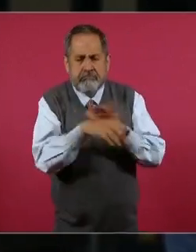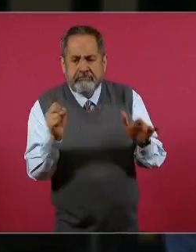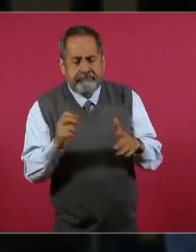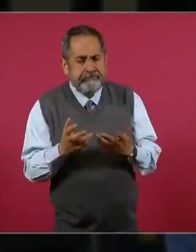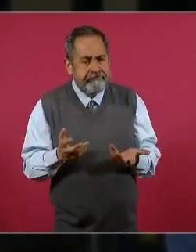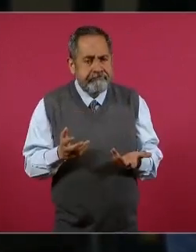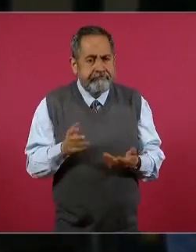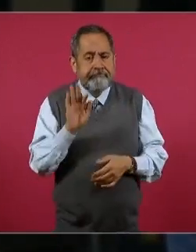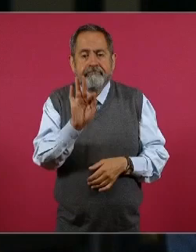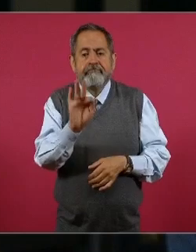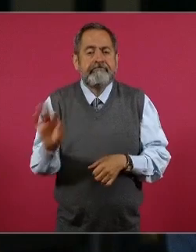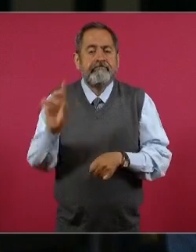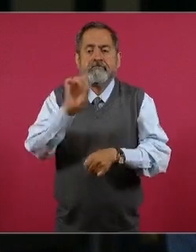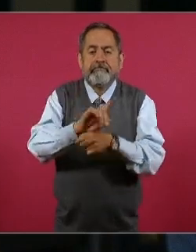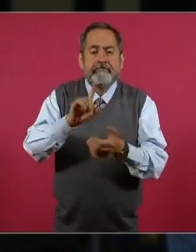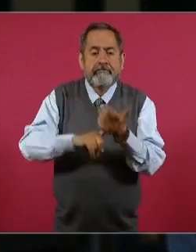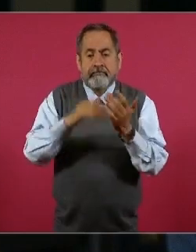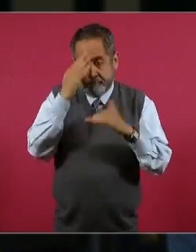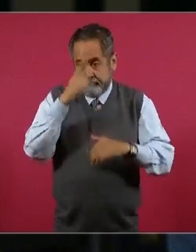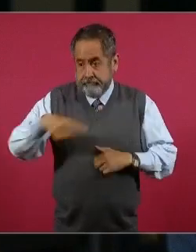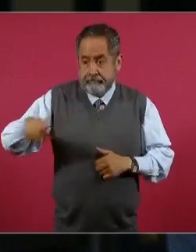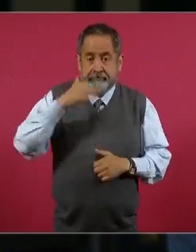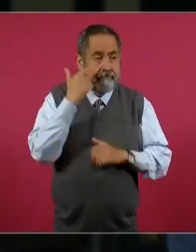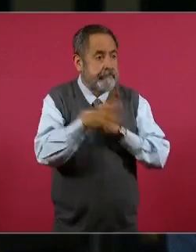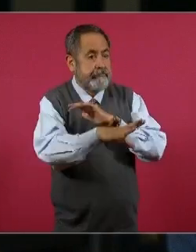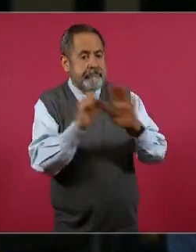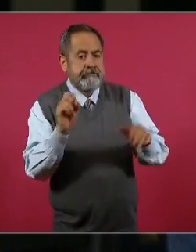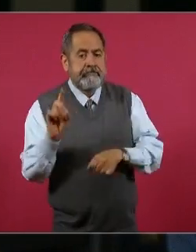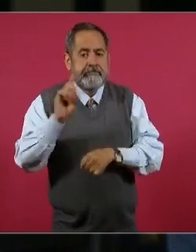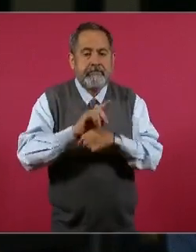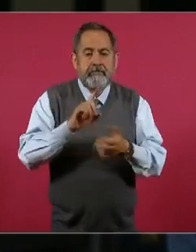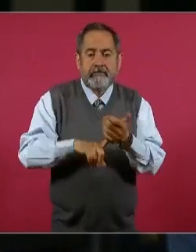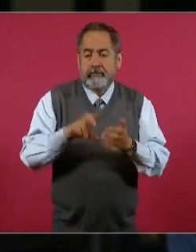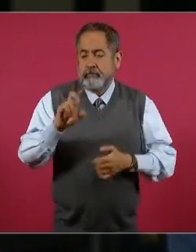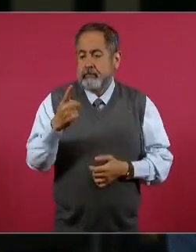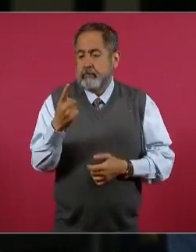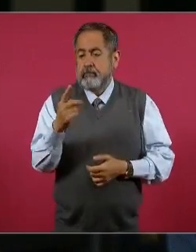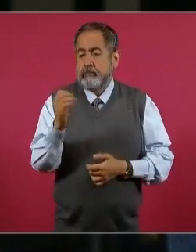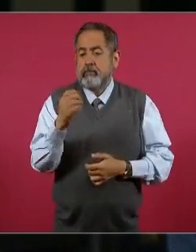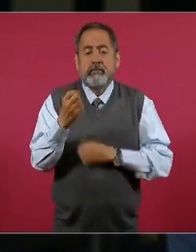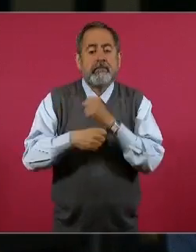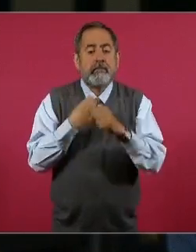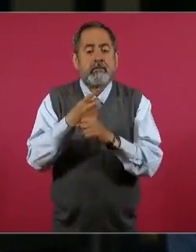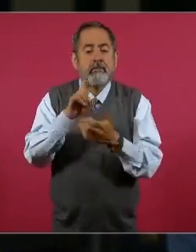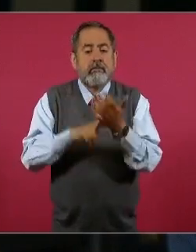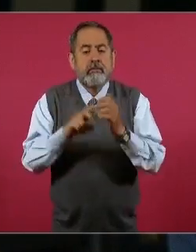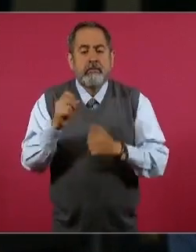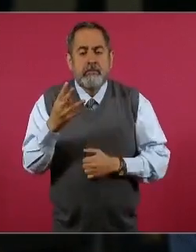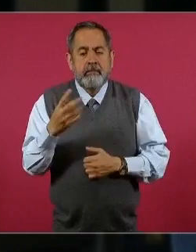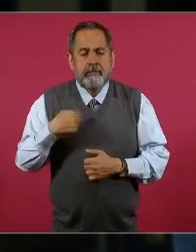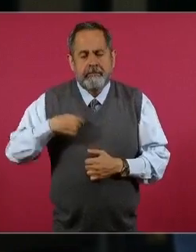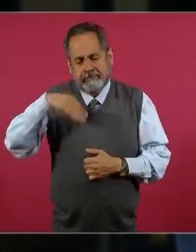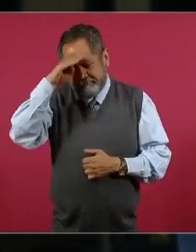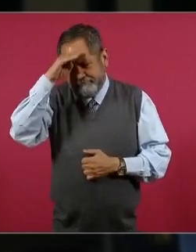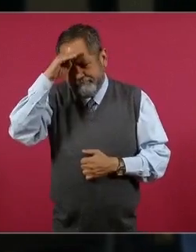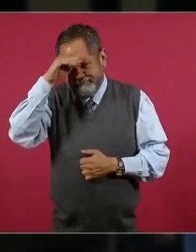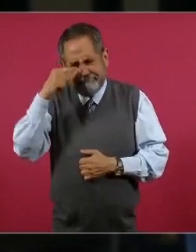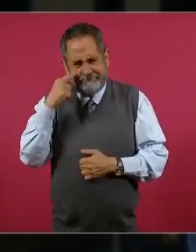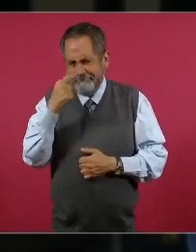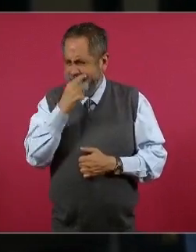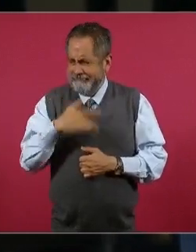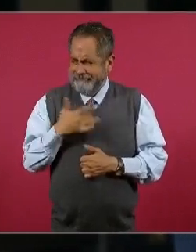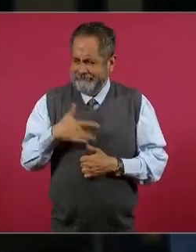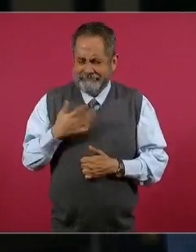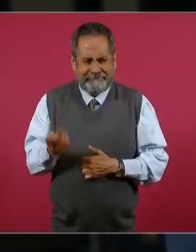La fecha límite establecida para el retiro de estos recursos es hasta el 31 de octubre del 2024. Aquí la pregunta concreta es,